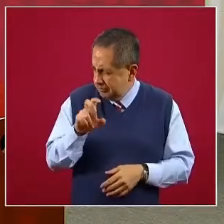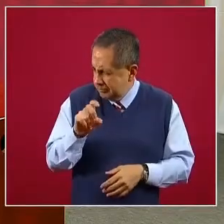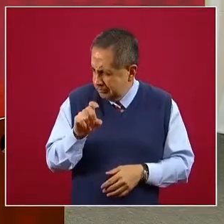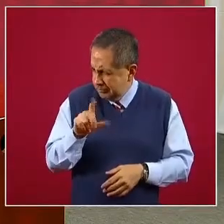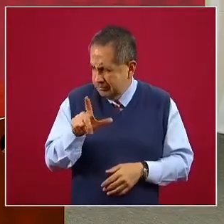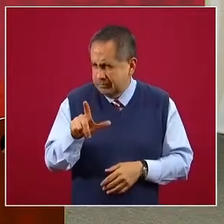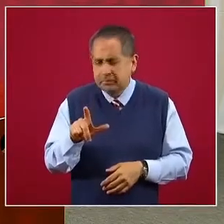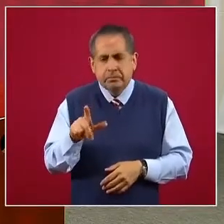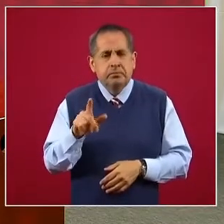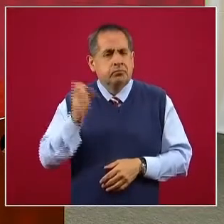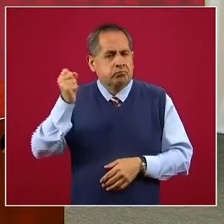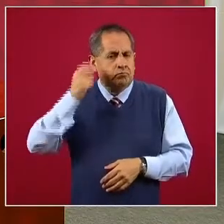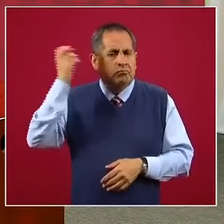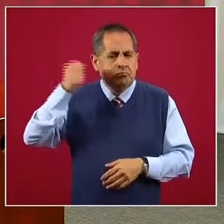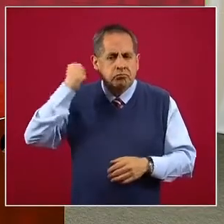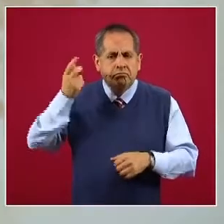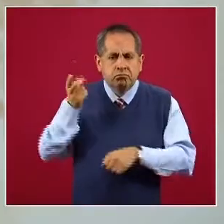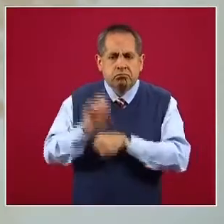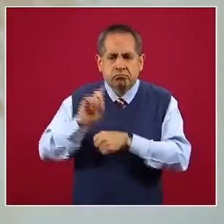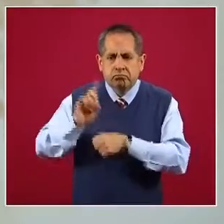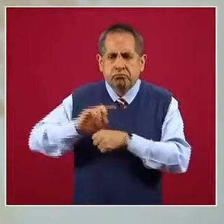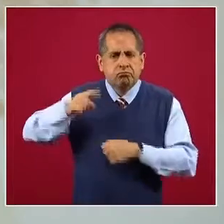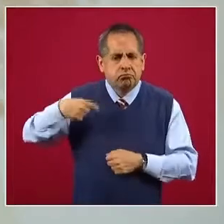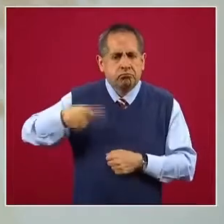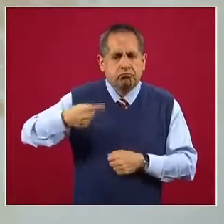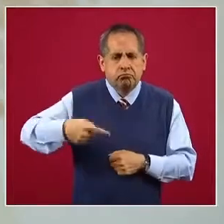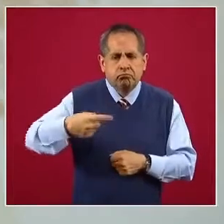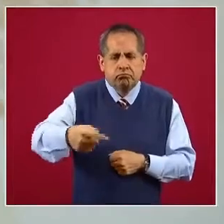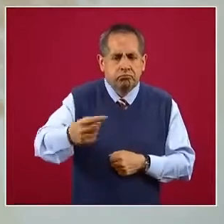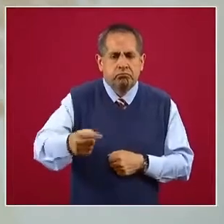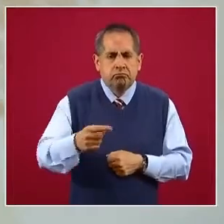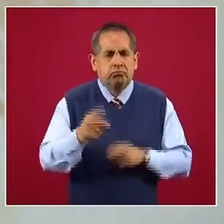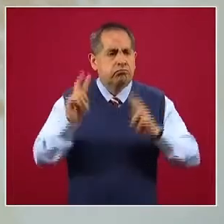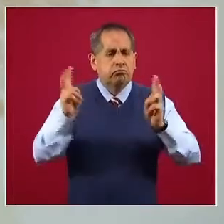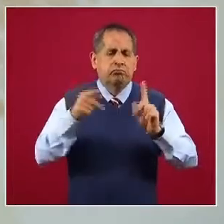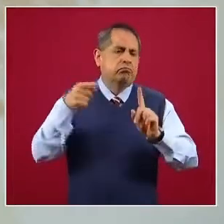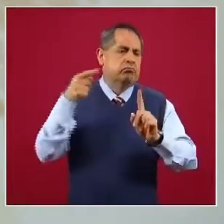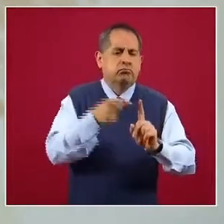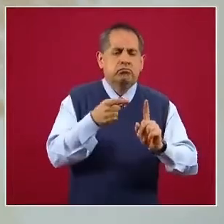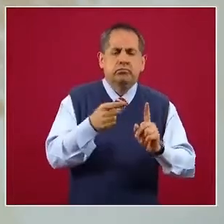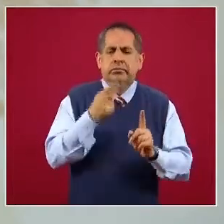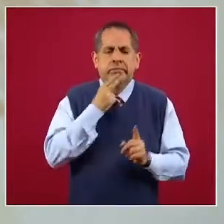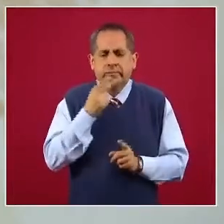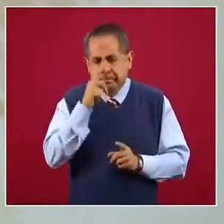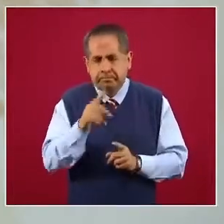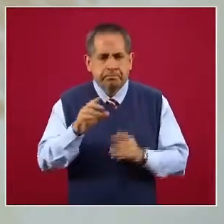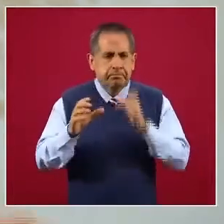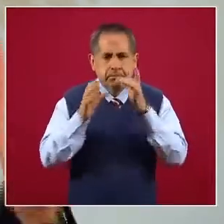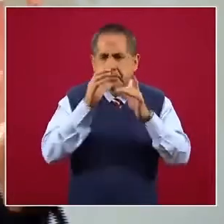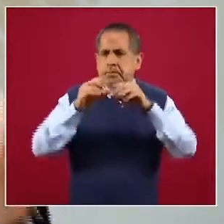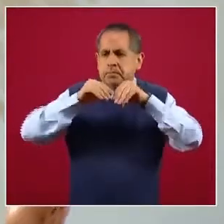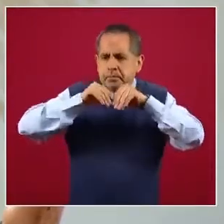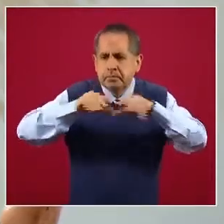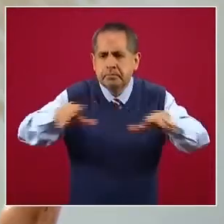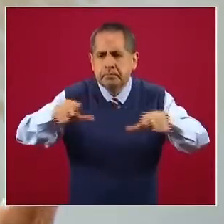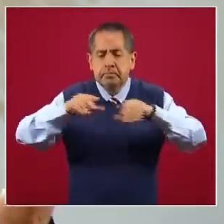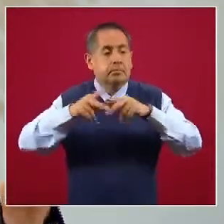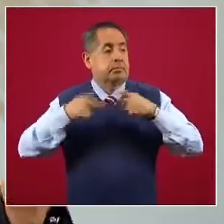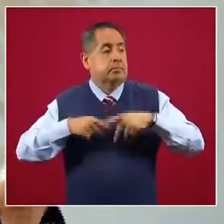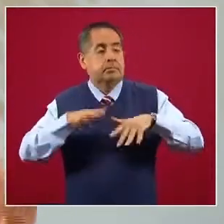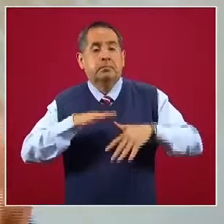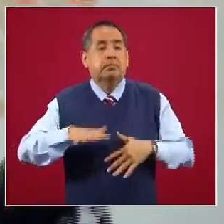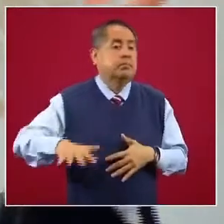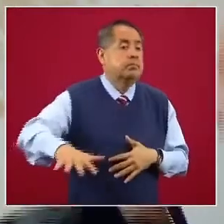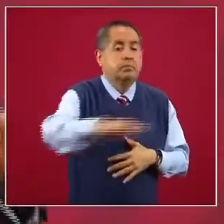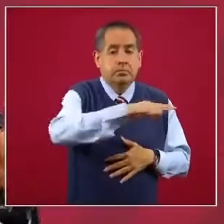la 137 conferencia de prensa, tiene un propósito técnico, y el propósito técnico es comunicar a la